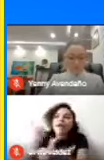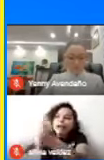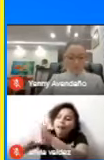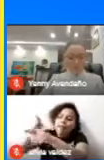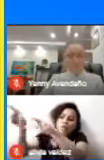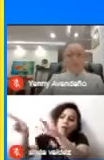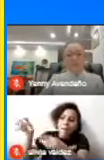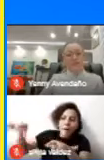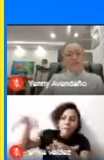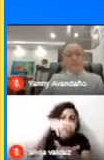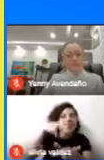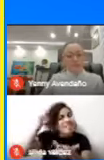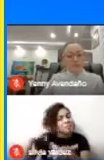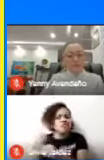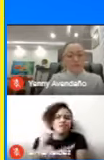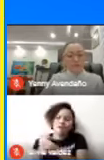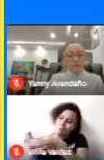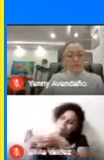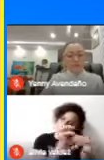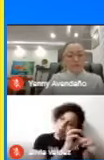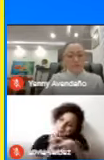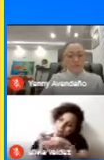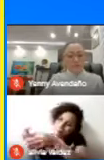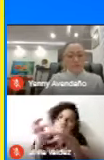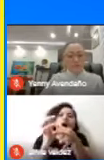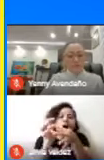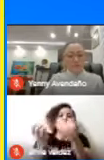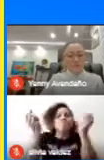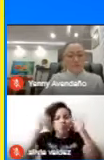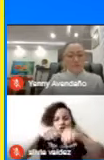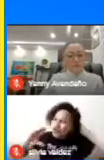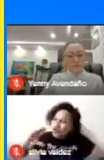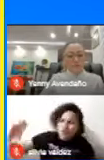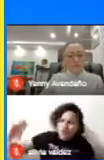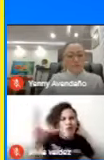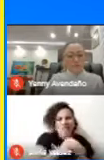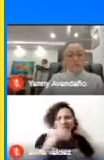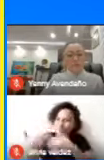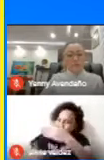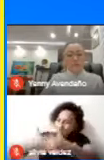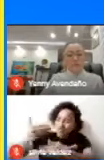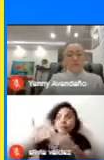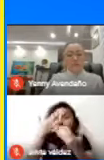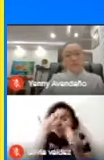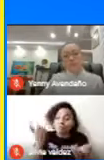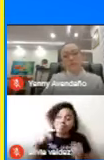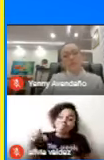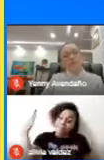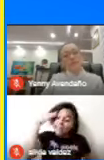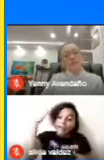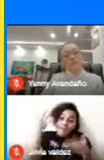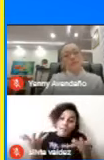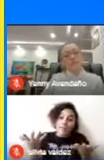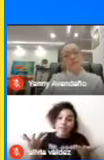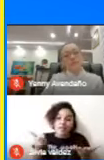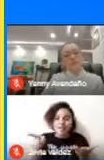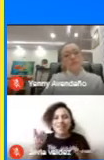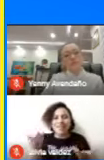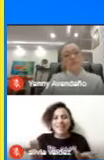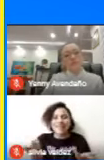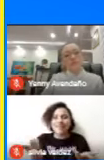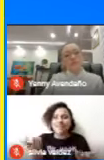territorio. Debemos trabajar conjuntamente para que todo ese proceso, porque hay que tener en cuenta de